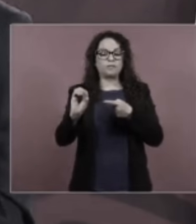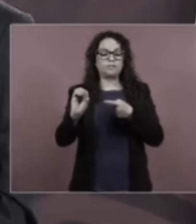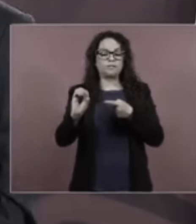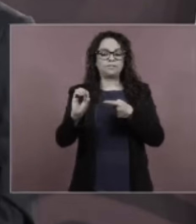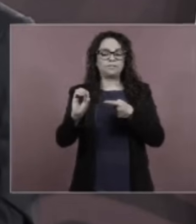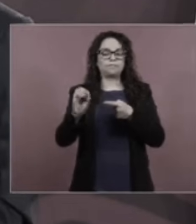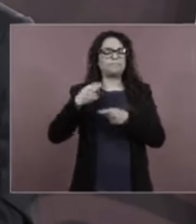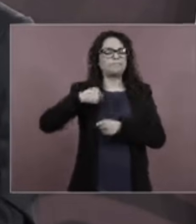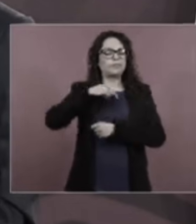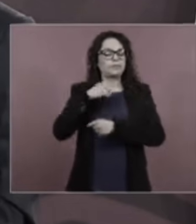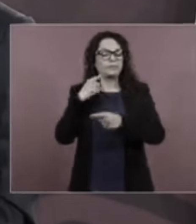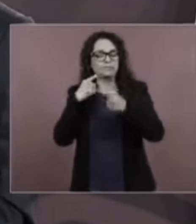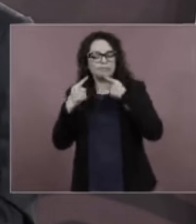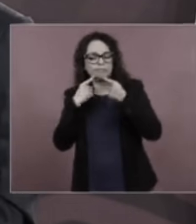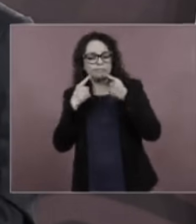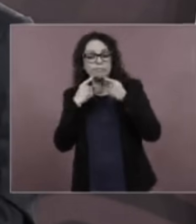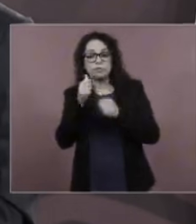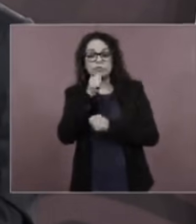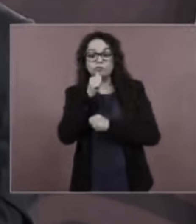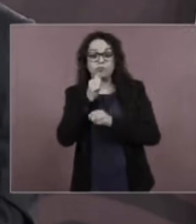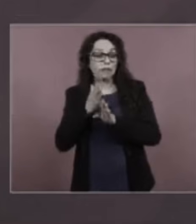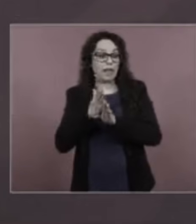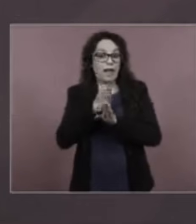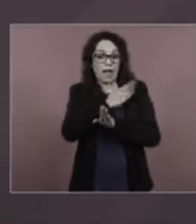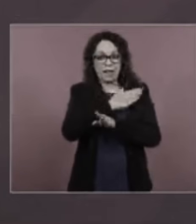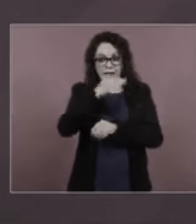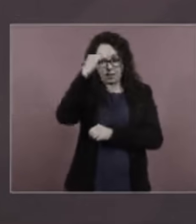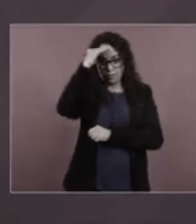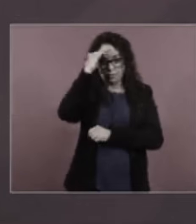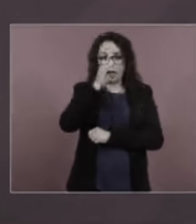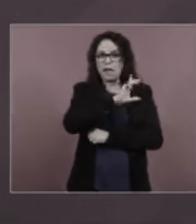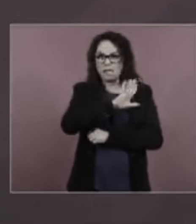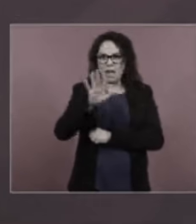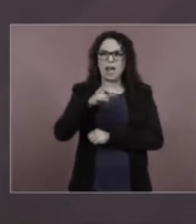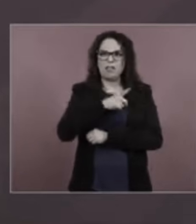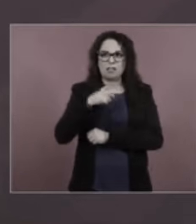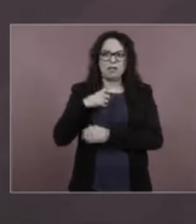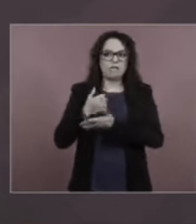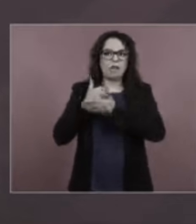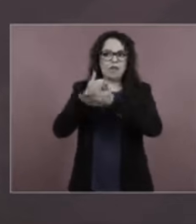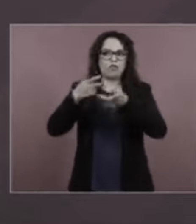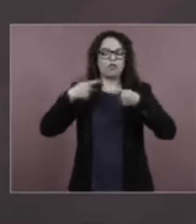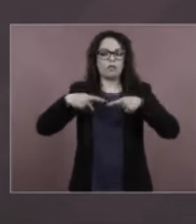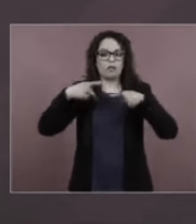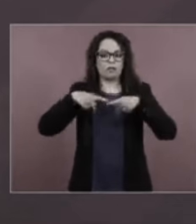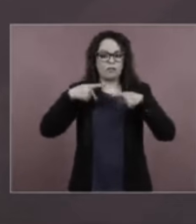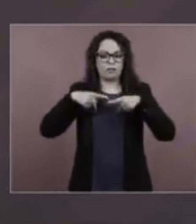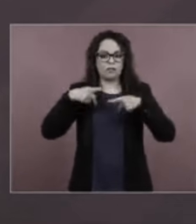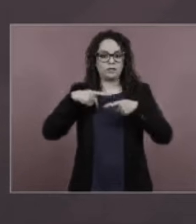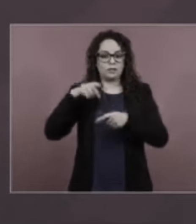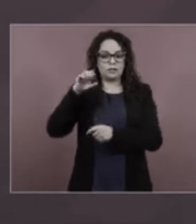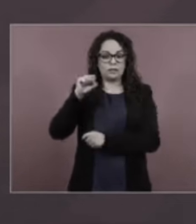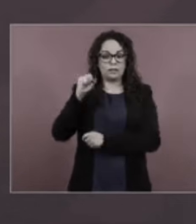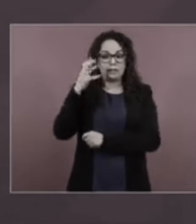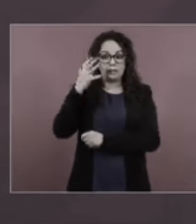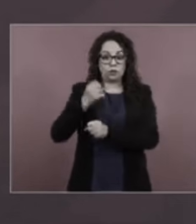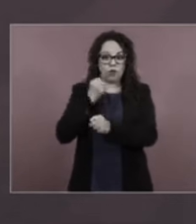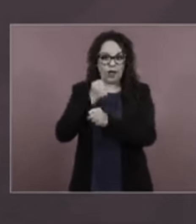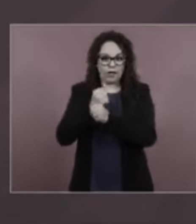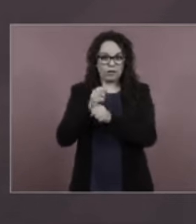a los adultos mayores a partir de los 65 años porque el apoyo era a partir de los